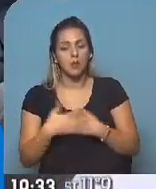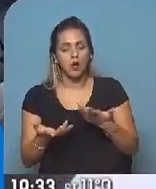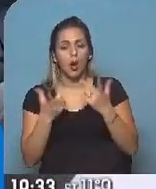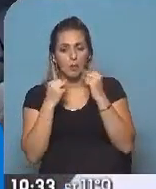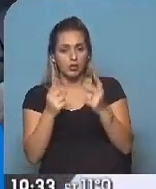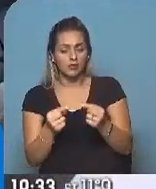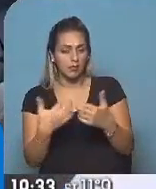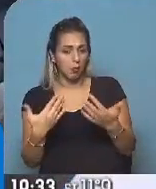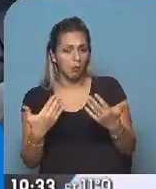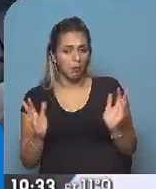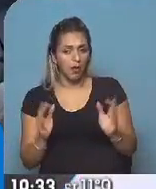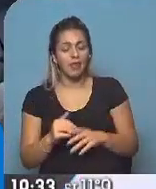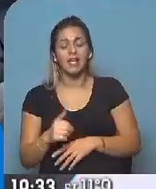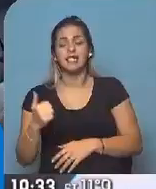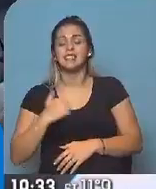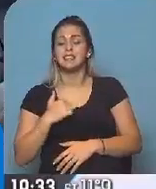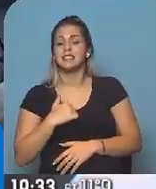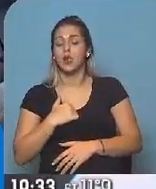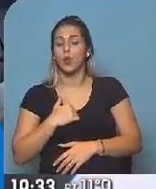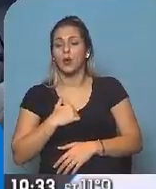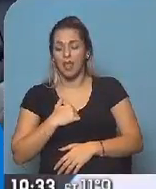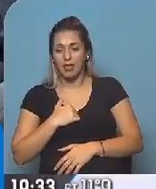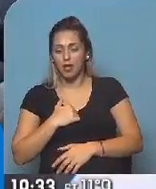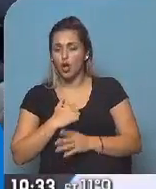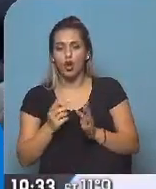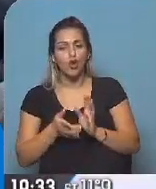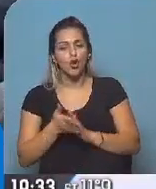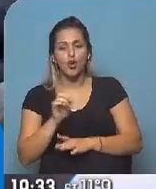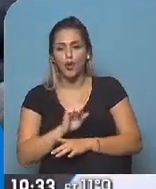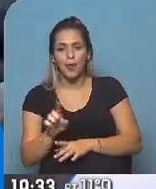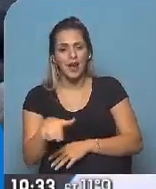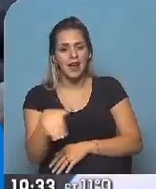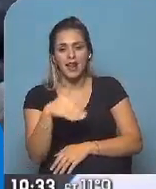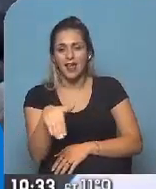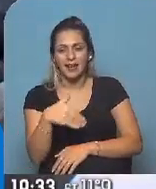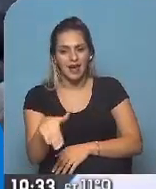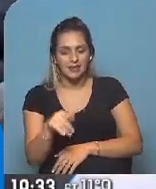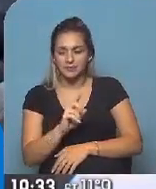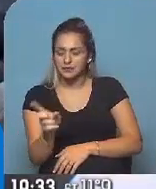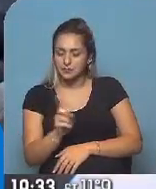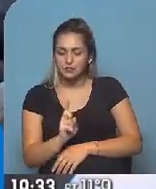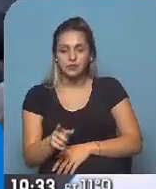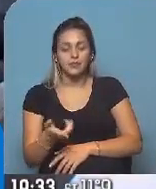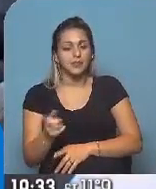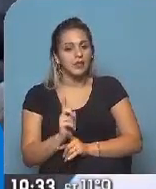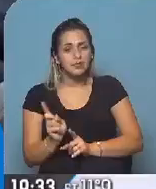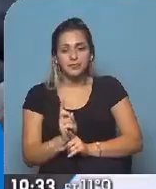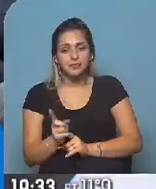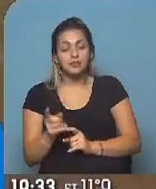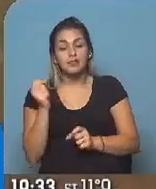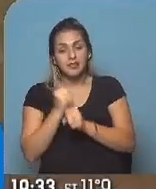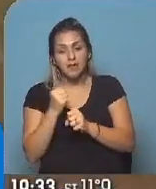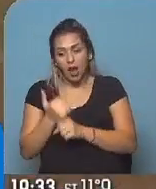puede protestar. Las fuerzas de seguridad, las Fuerzas Armadas no van a ir a la calle. Las fuerzas de seguridad no van a hacer la tarea de